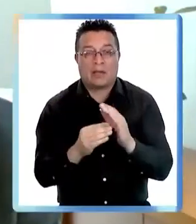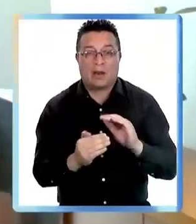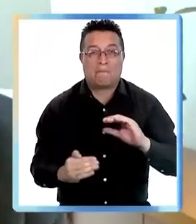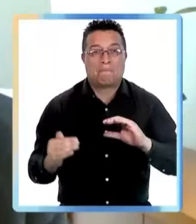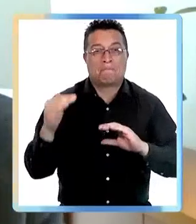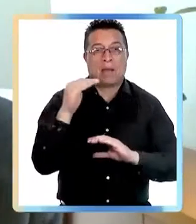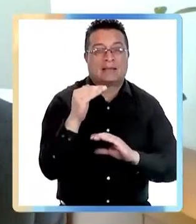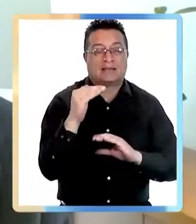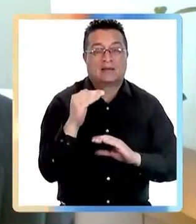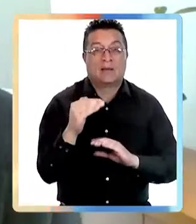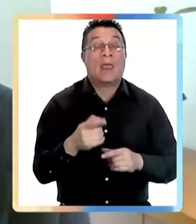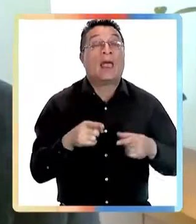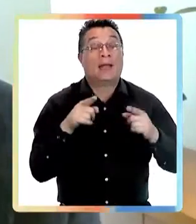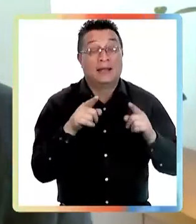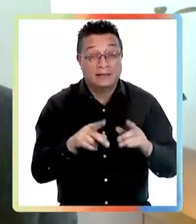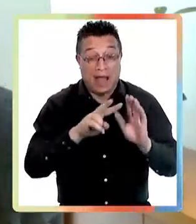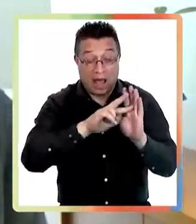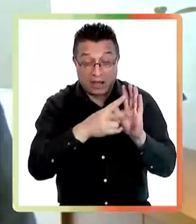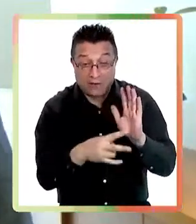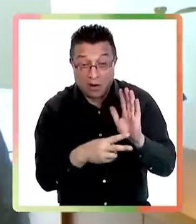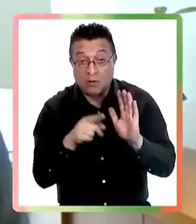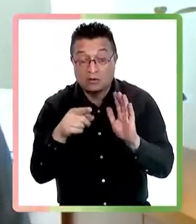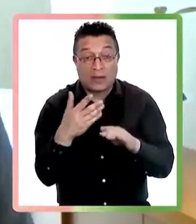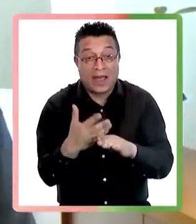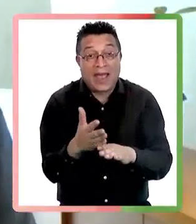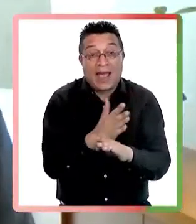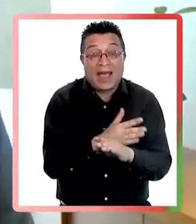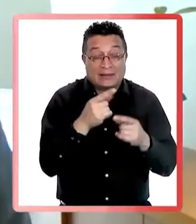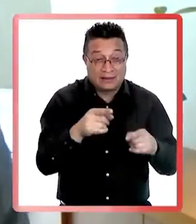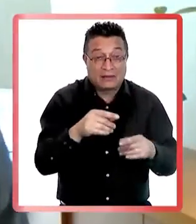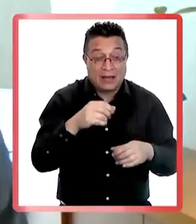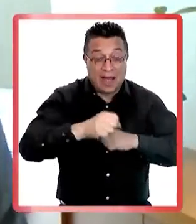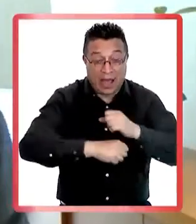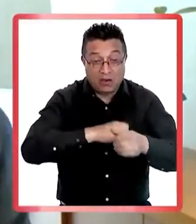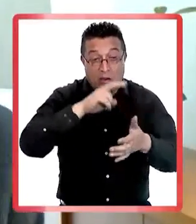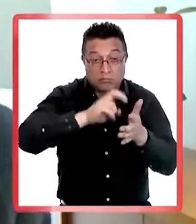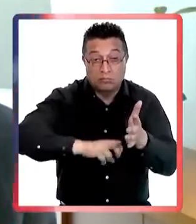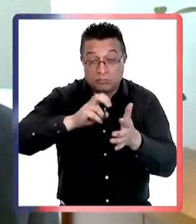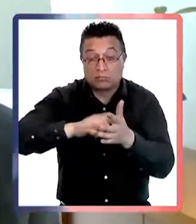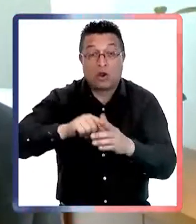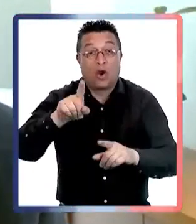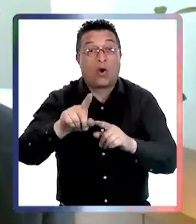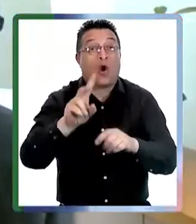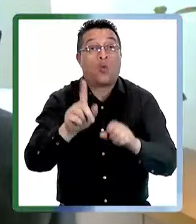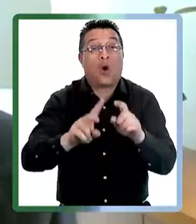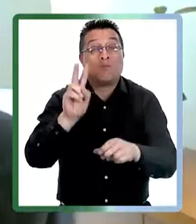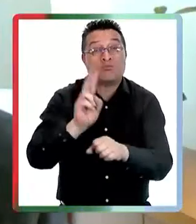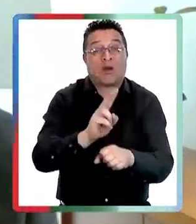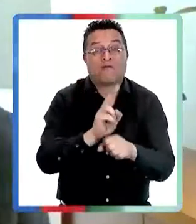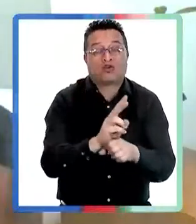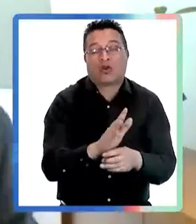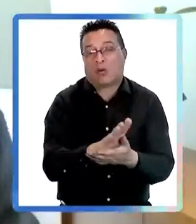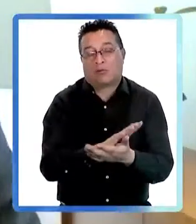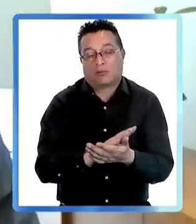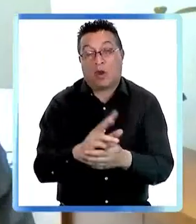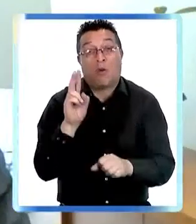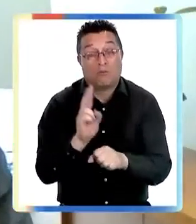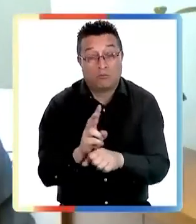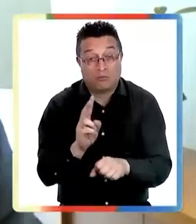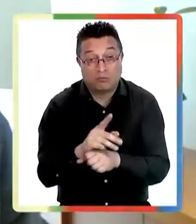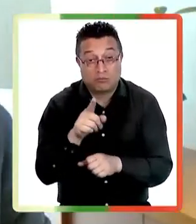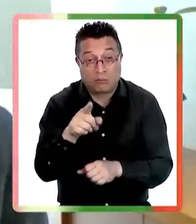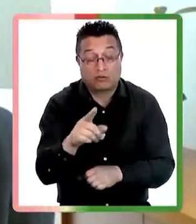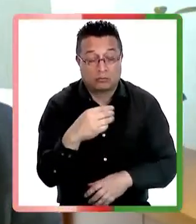pesos. Pero como esta reforma premia a los años cotizados, si alguien tiene un profesor, imagínate Scalde,